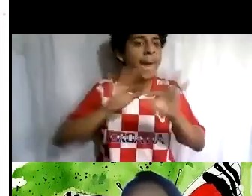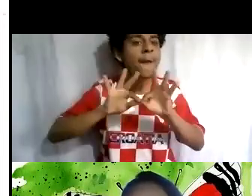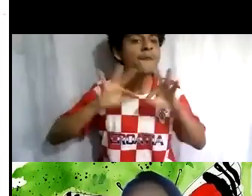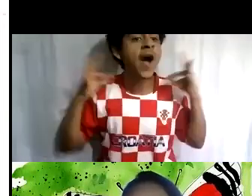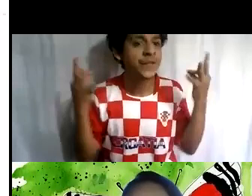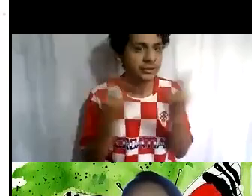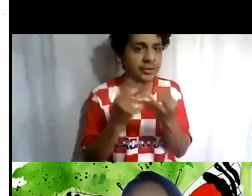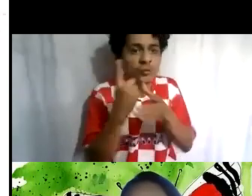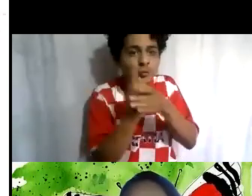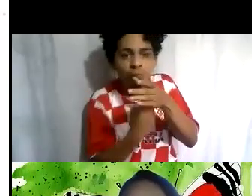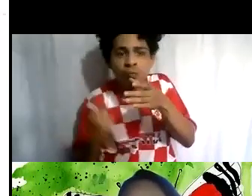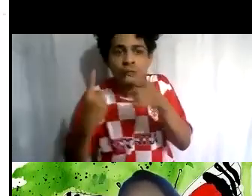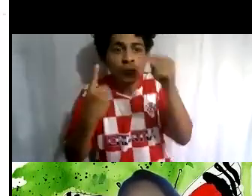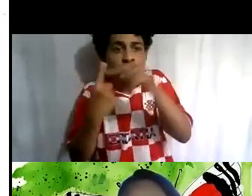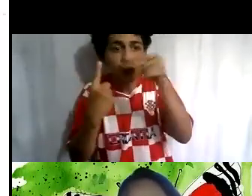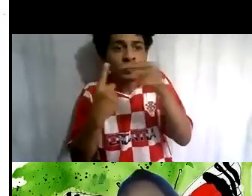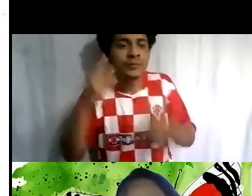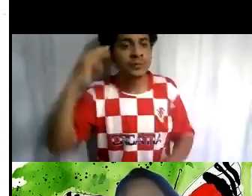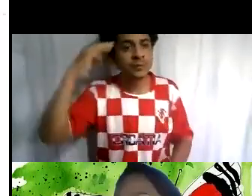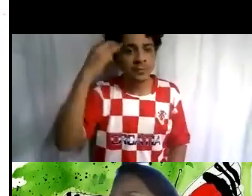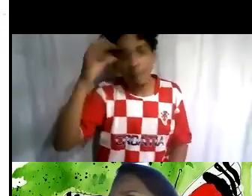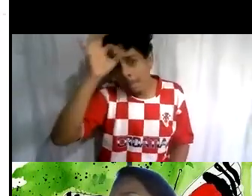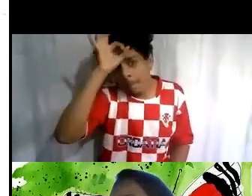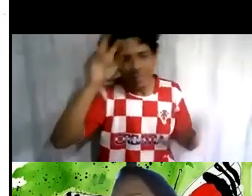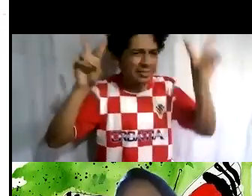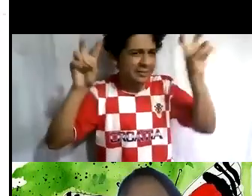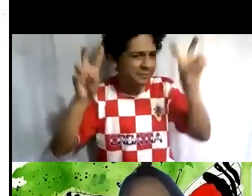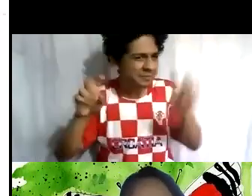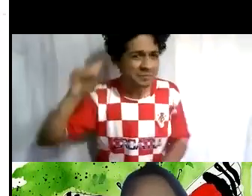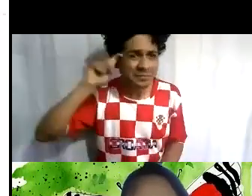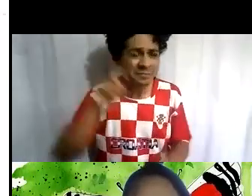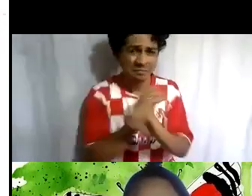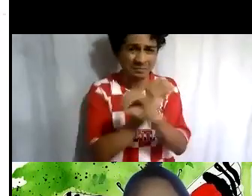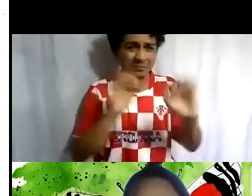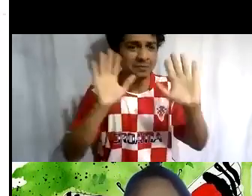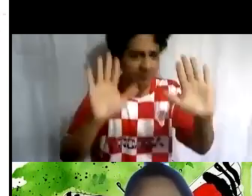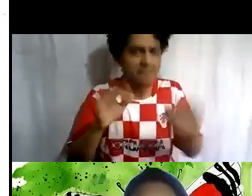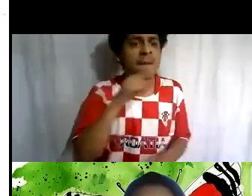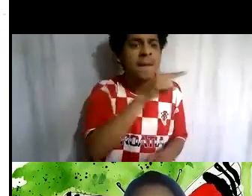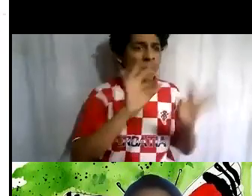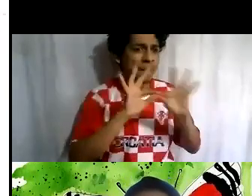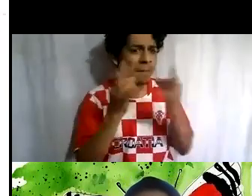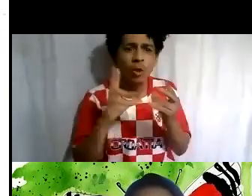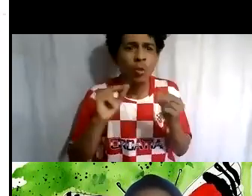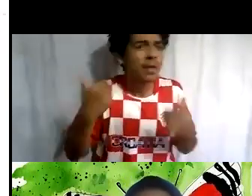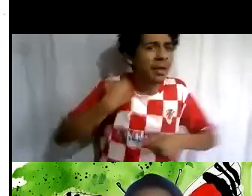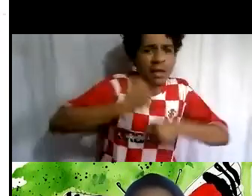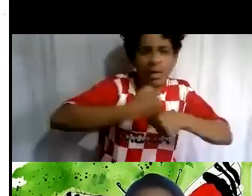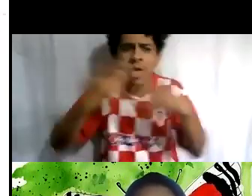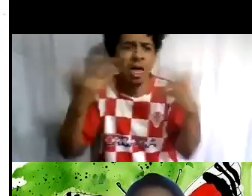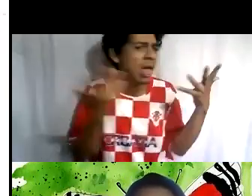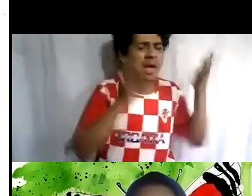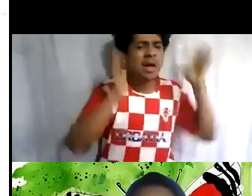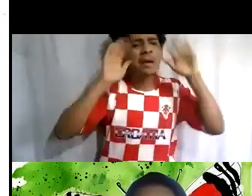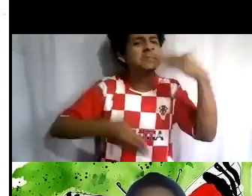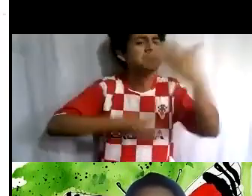una muchacha con discapacidad intelectual y su familia se dio